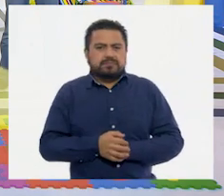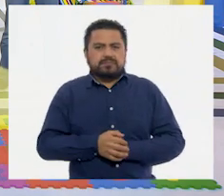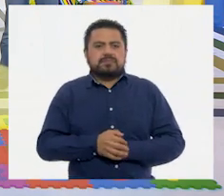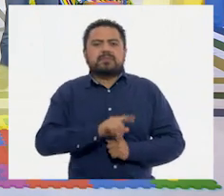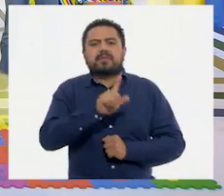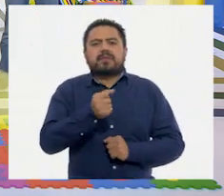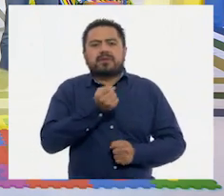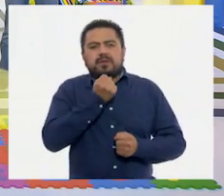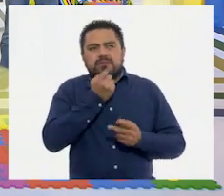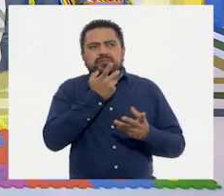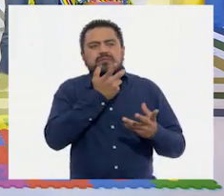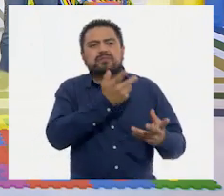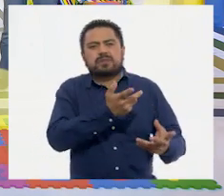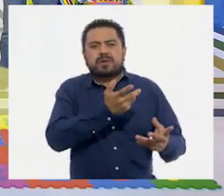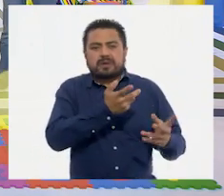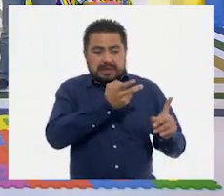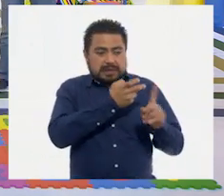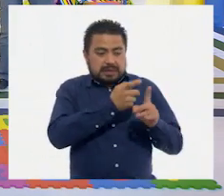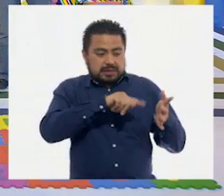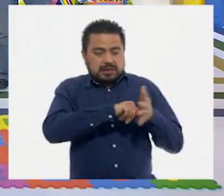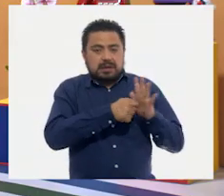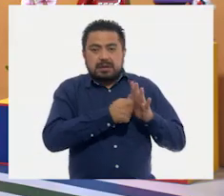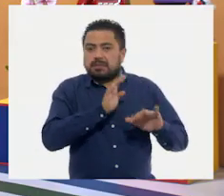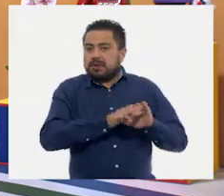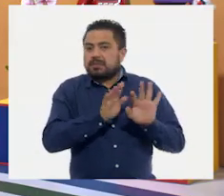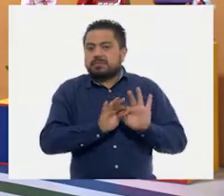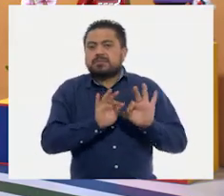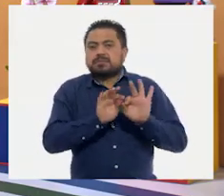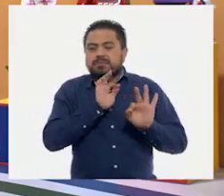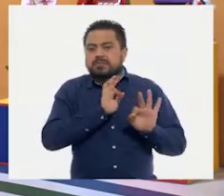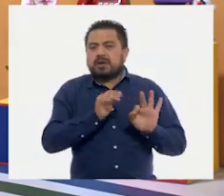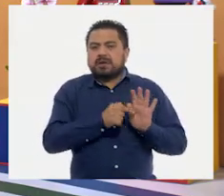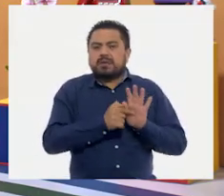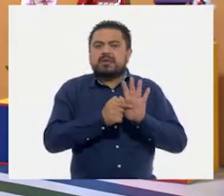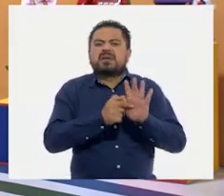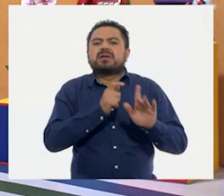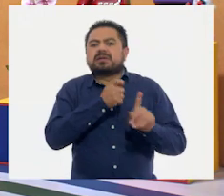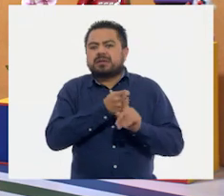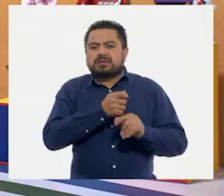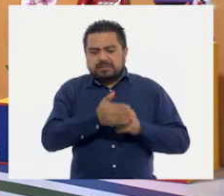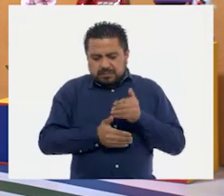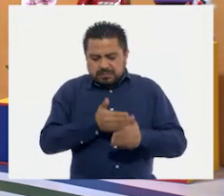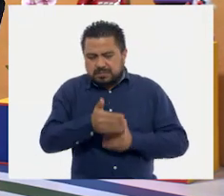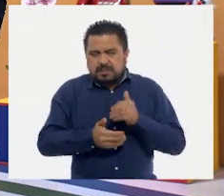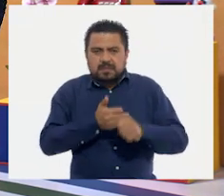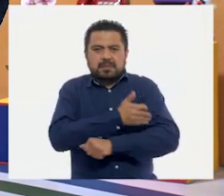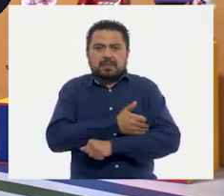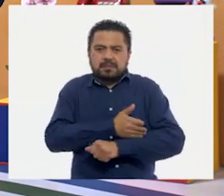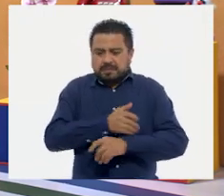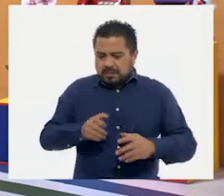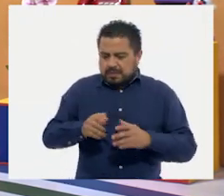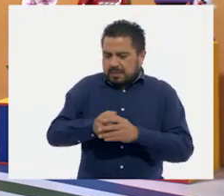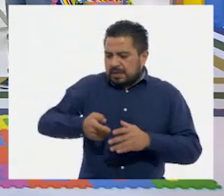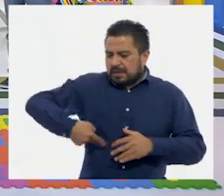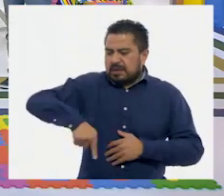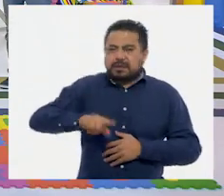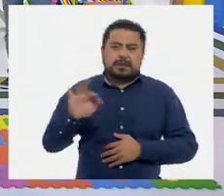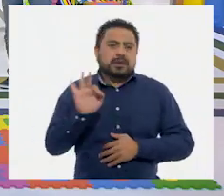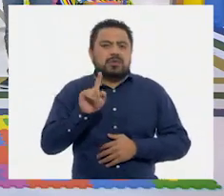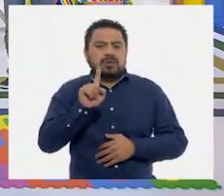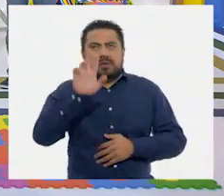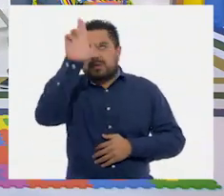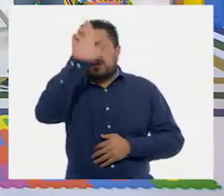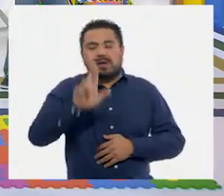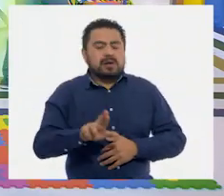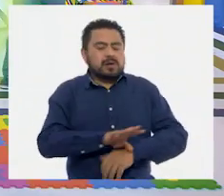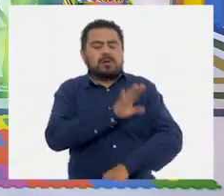y exhalamos. Esta técnica es muy importante para presentar la secuencia a nuestra familia. Es como si un rayo de